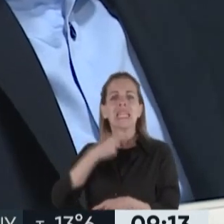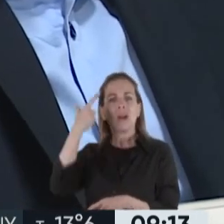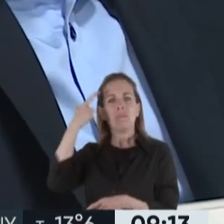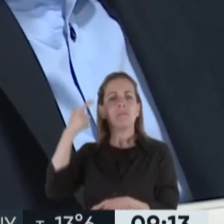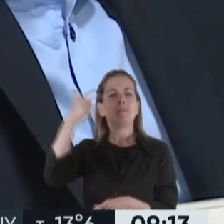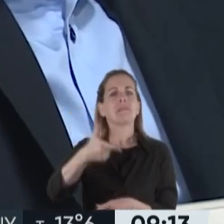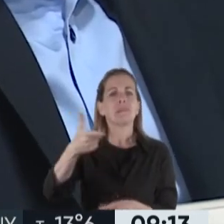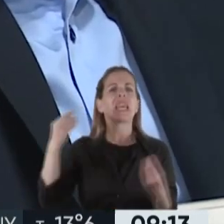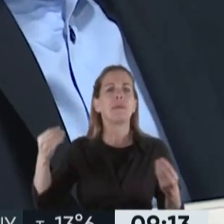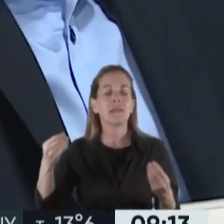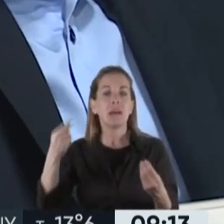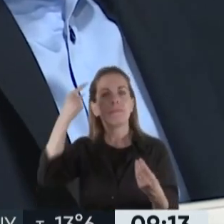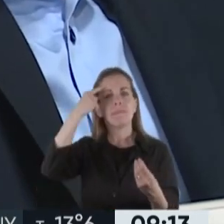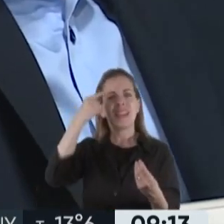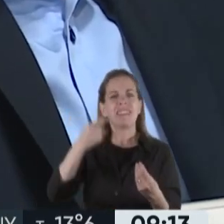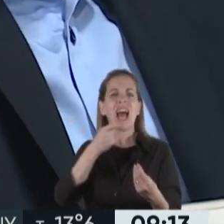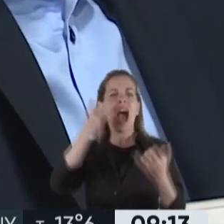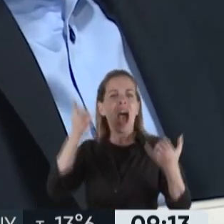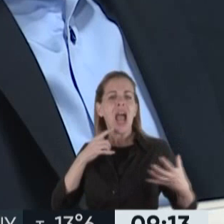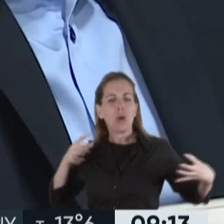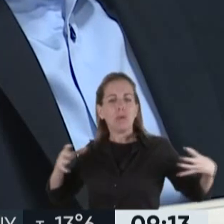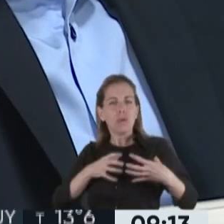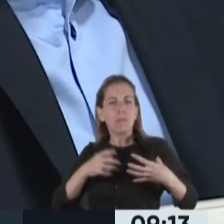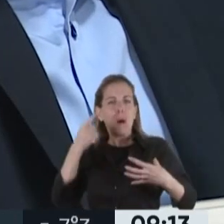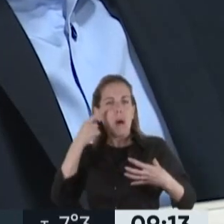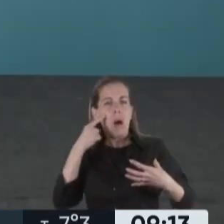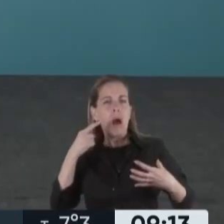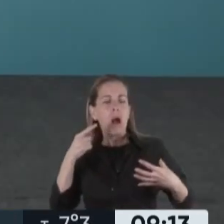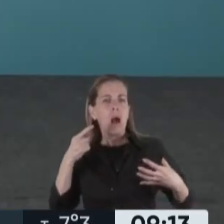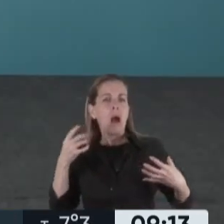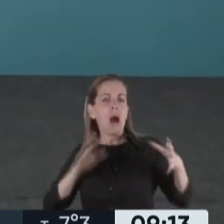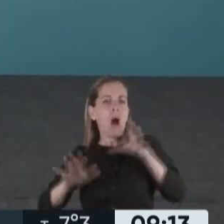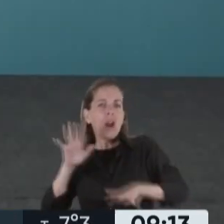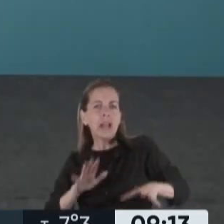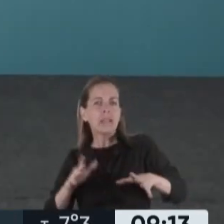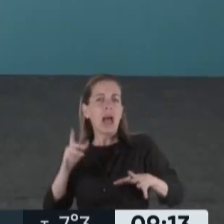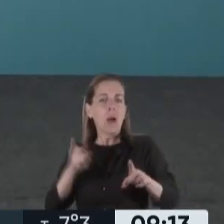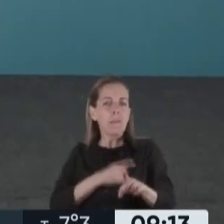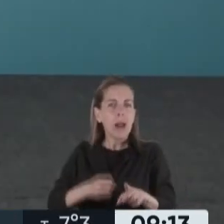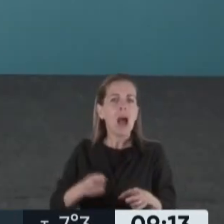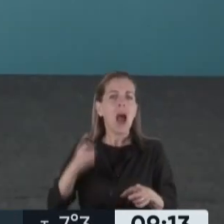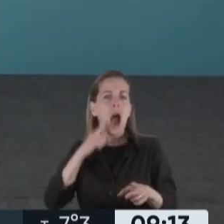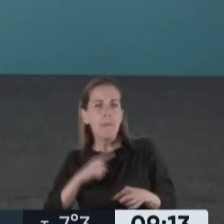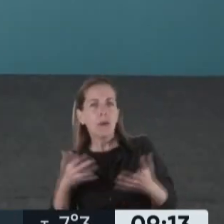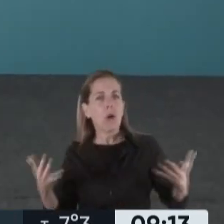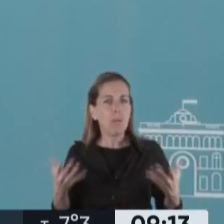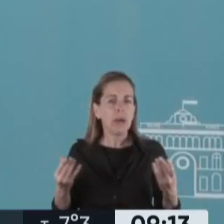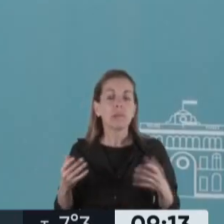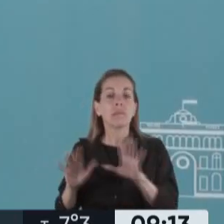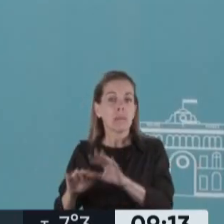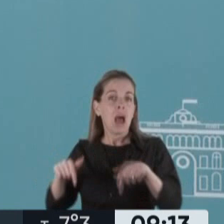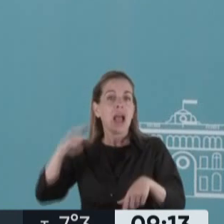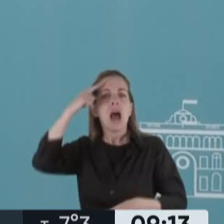organización detrás del atentado y qué tipo de organización se trata. La investigación la está llevando adelante la justicia y el gobierno